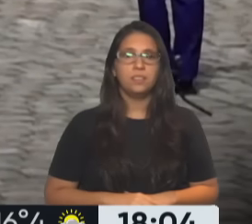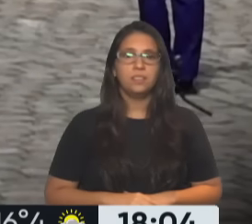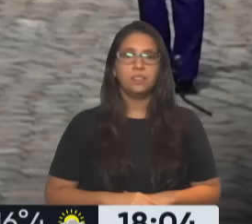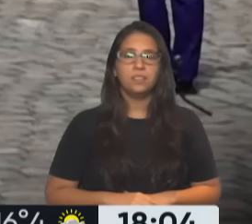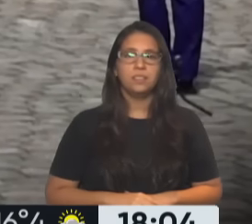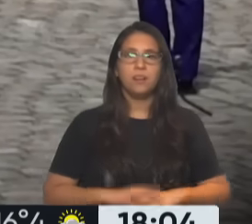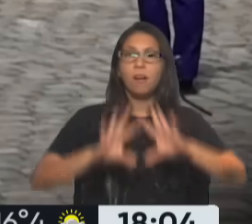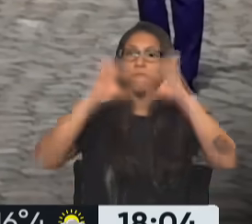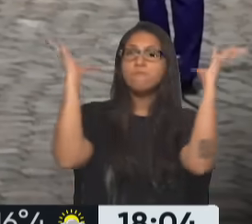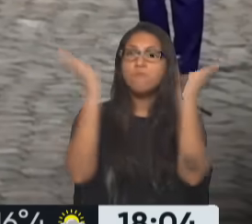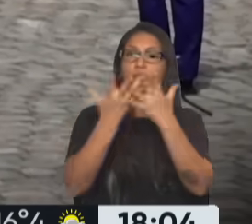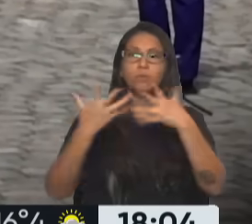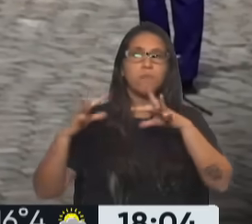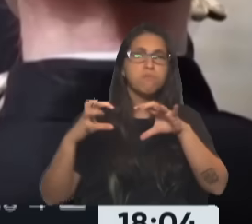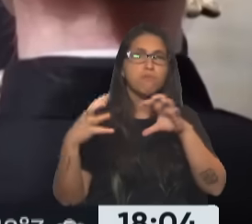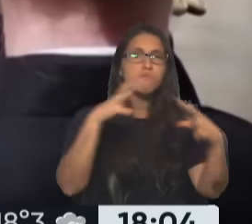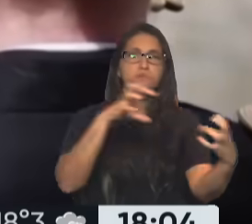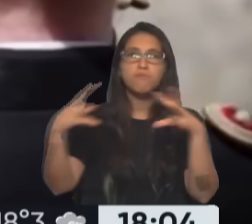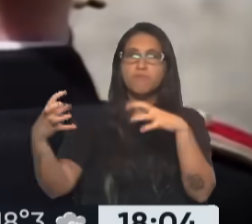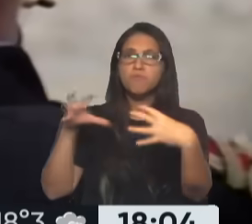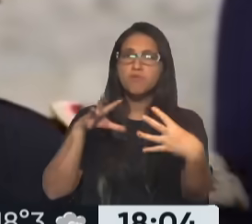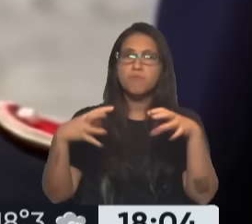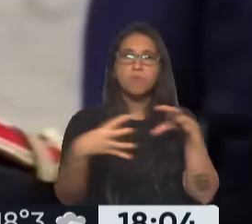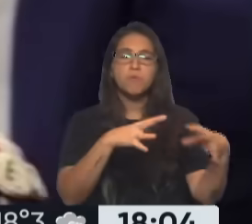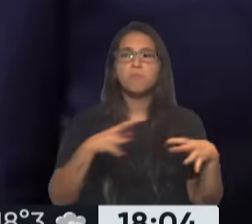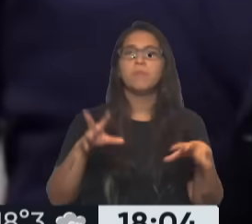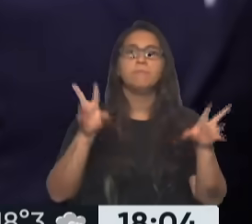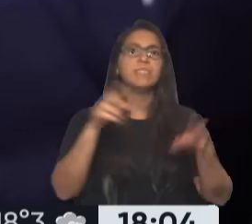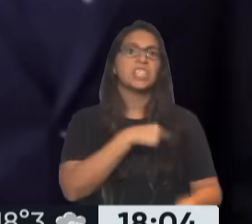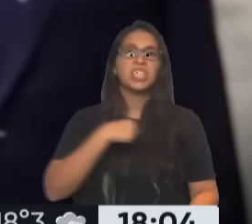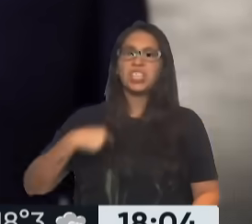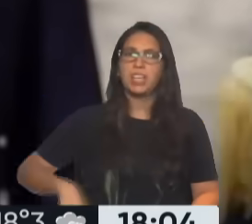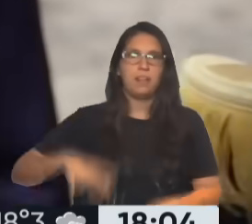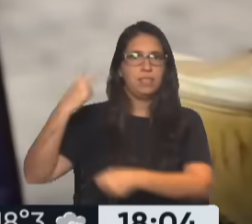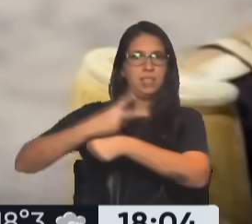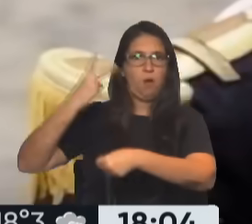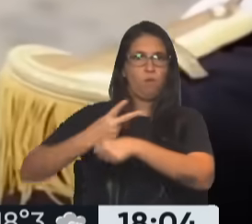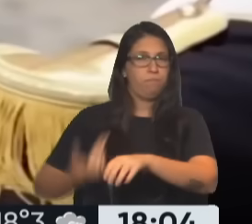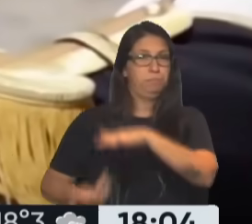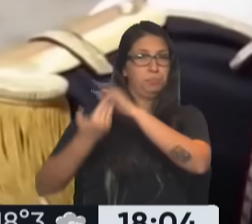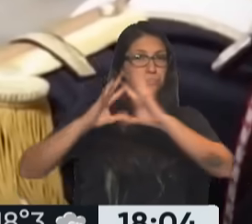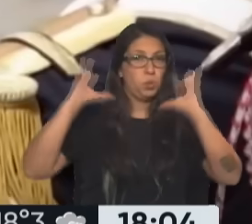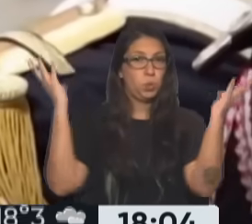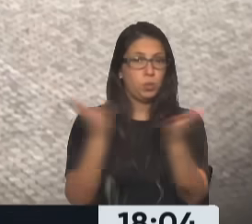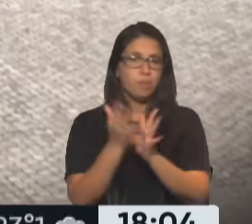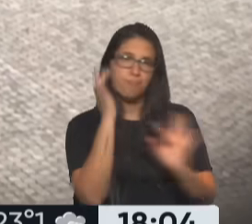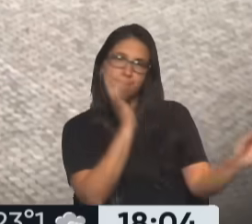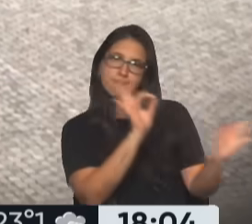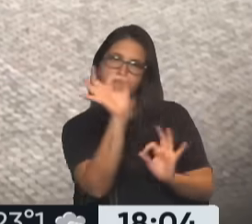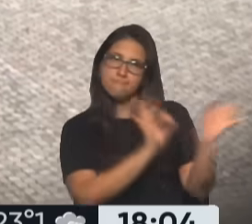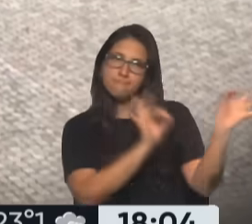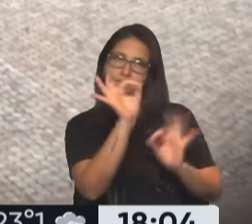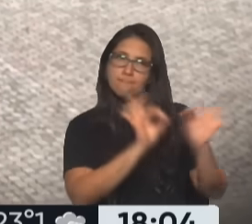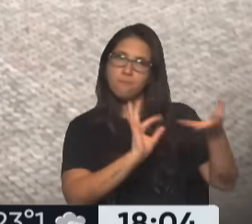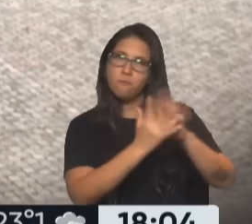En un mundo lleno de tensiones y conflictos militares y comerciales, China, segunda potencia global, calcula cuidadosamente su estrategia